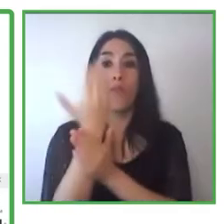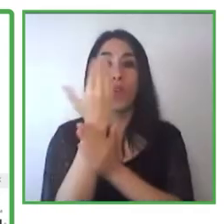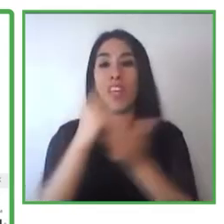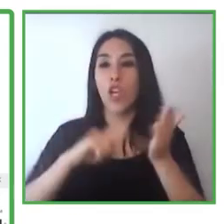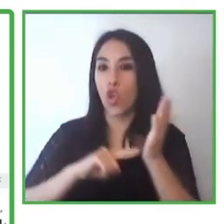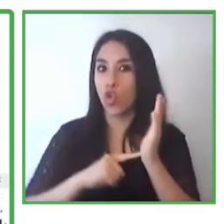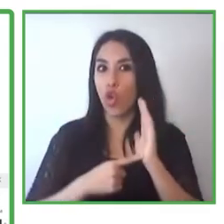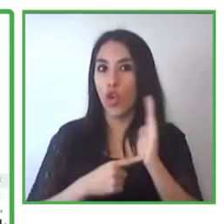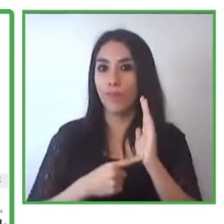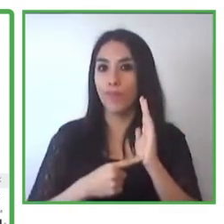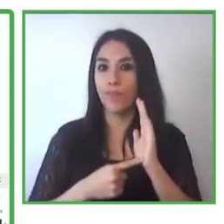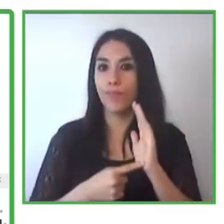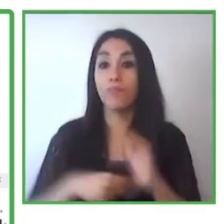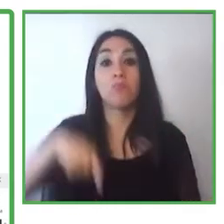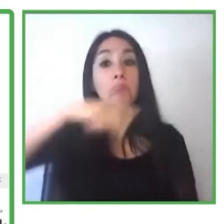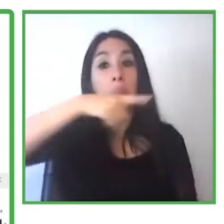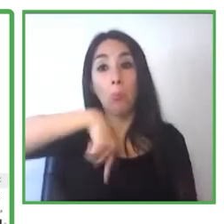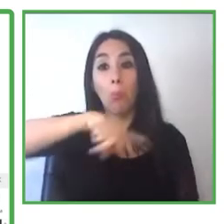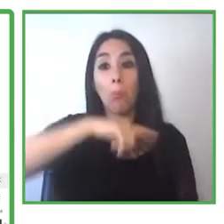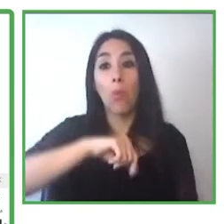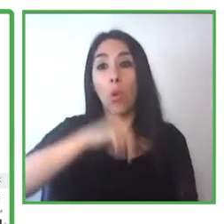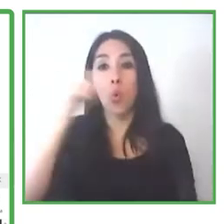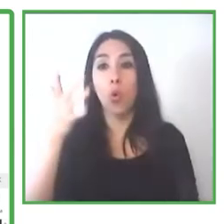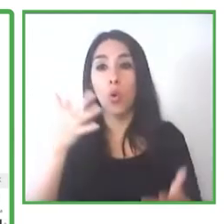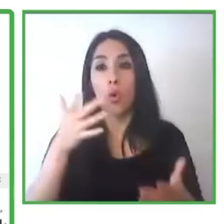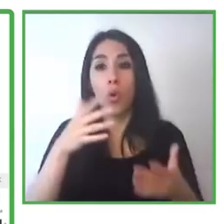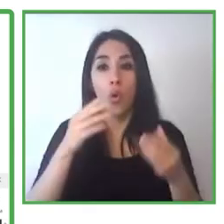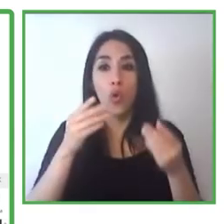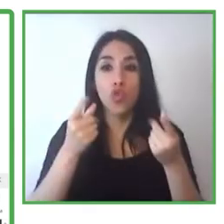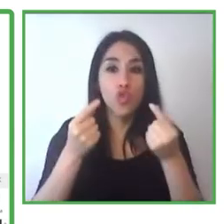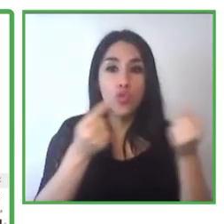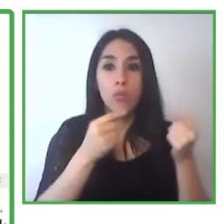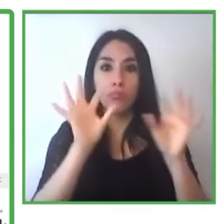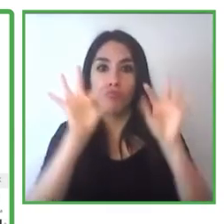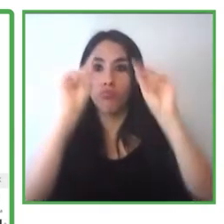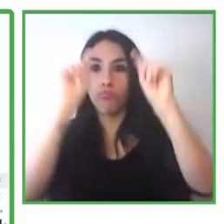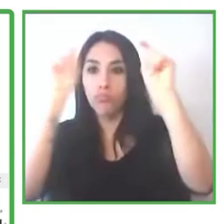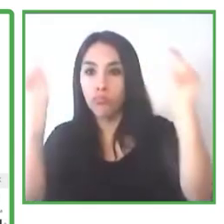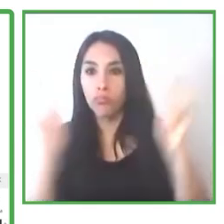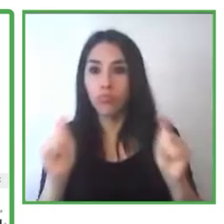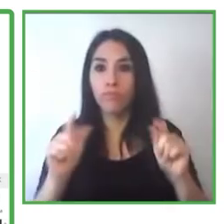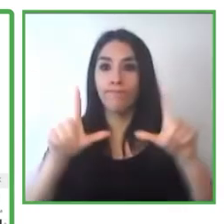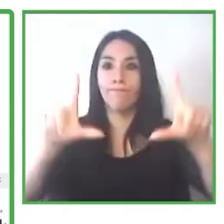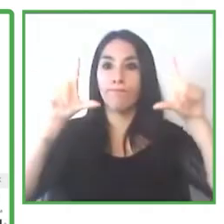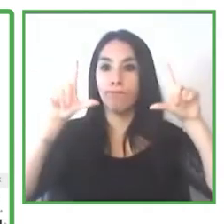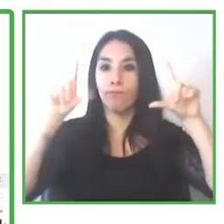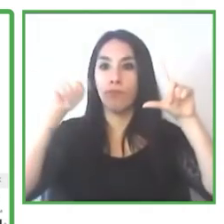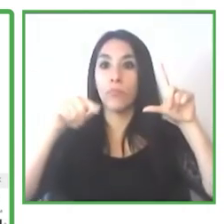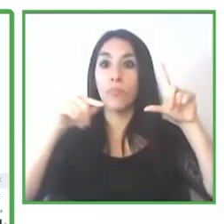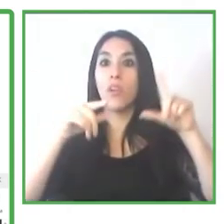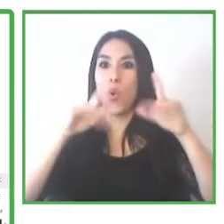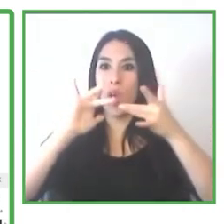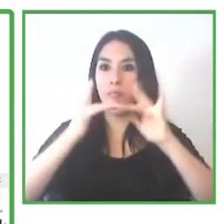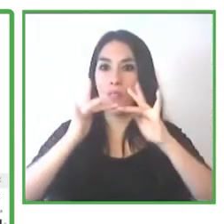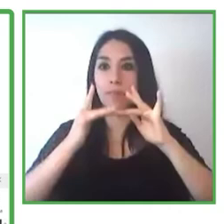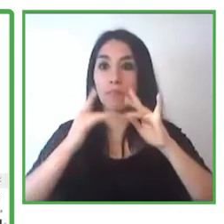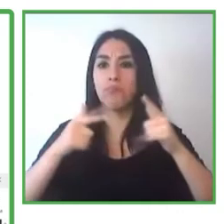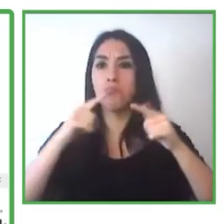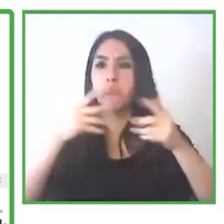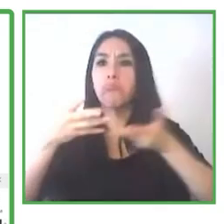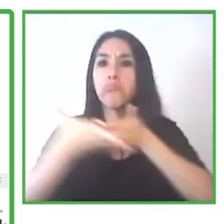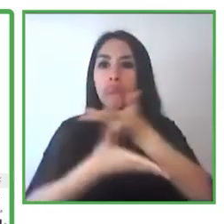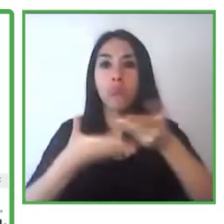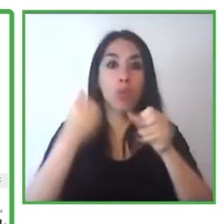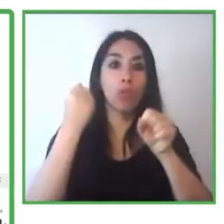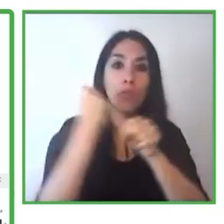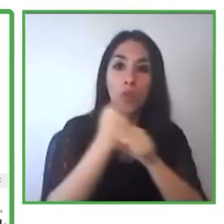trabajo que es propia y que tiene una mejora continua, en la que se comparten las ofertas, se publican y se